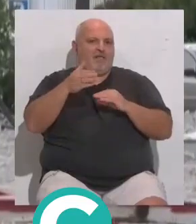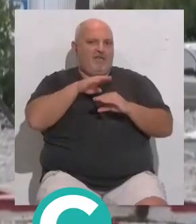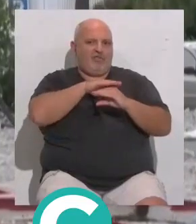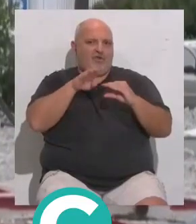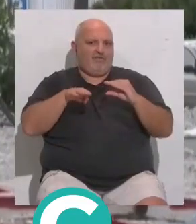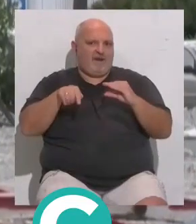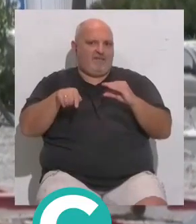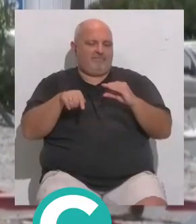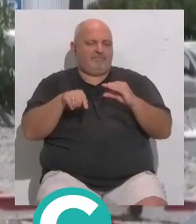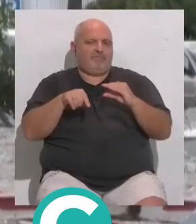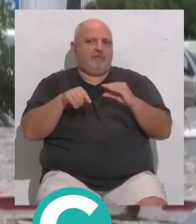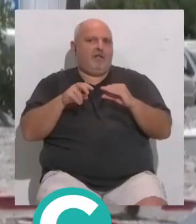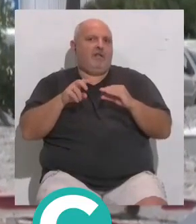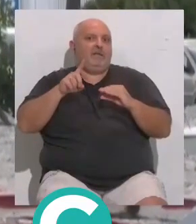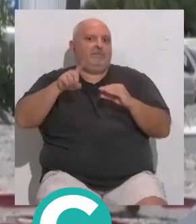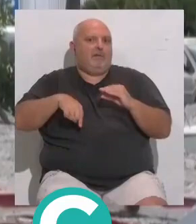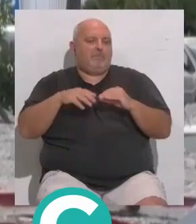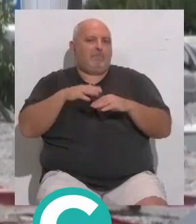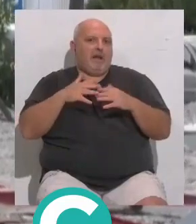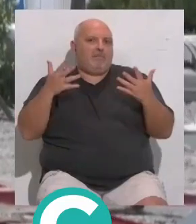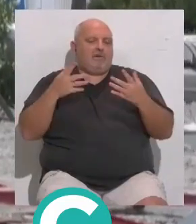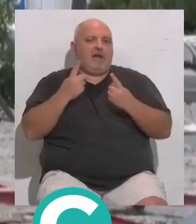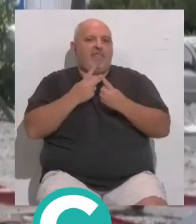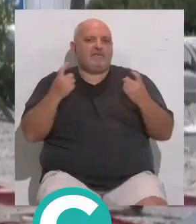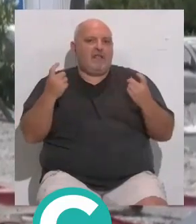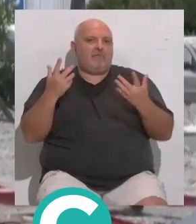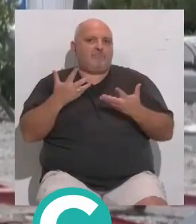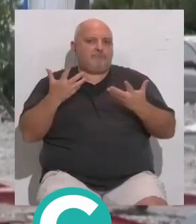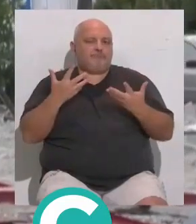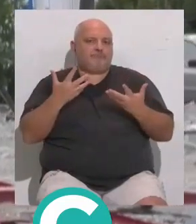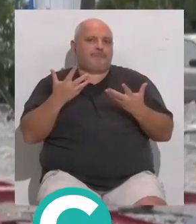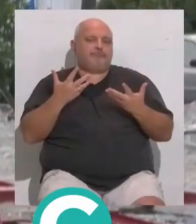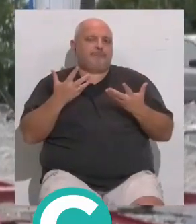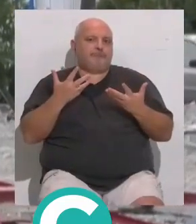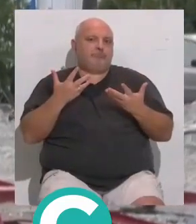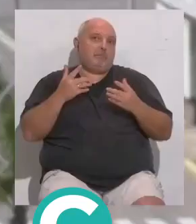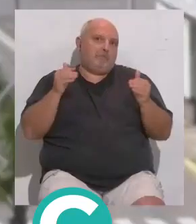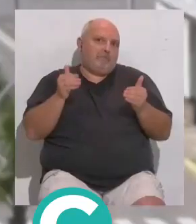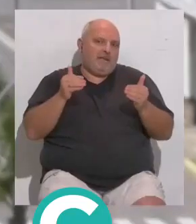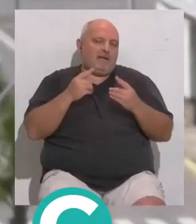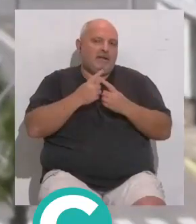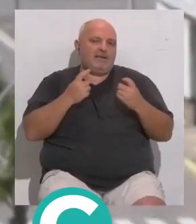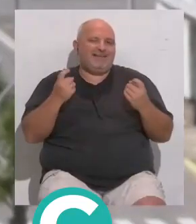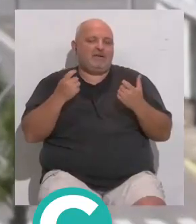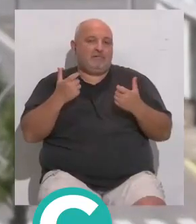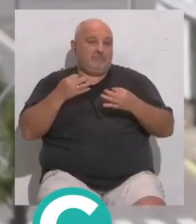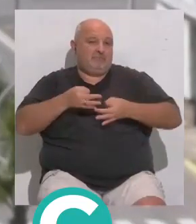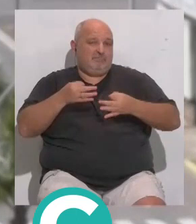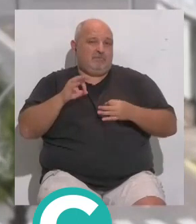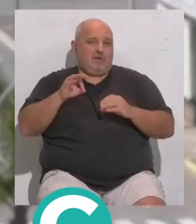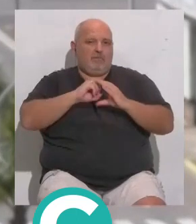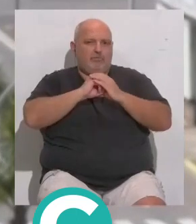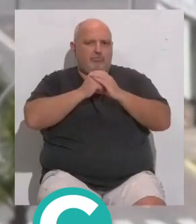pero también está dimensionada para atender las necesidades, bueno, las pequeñas necesidades que puedan tener, porque ellos tienen su